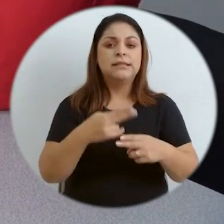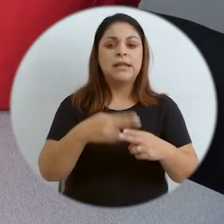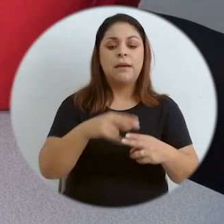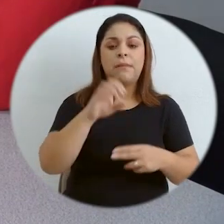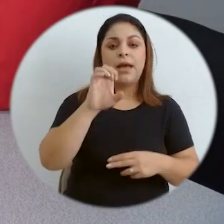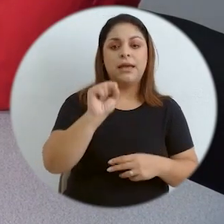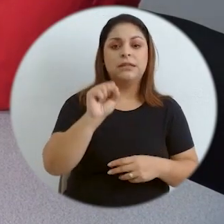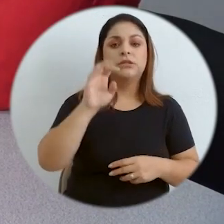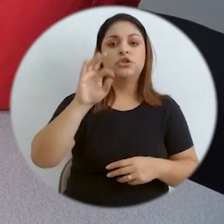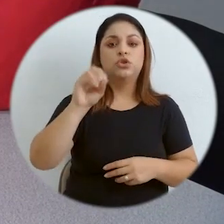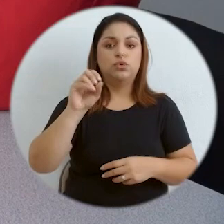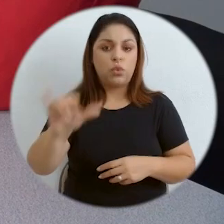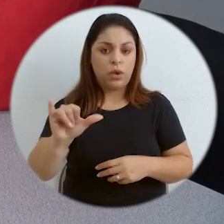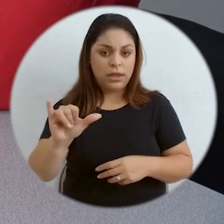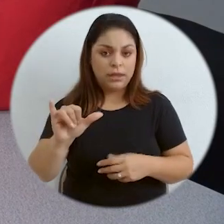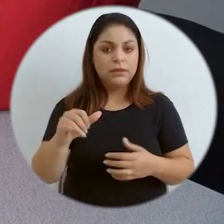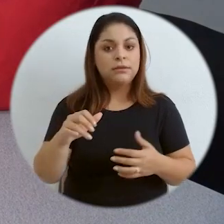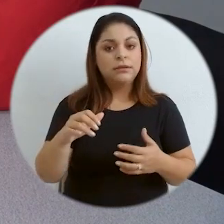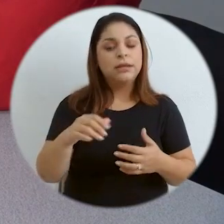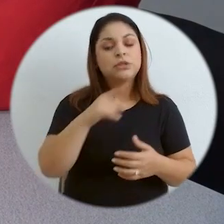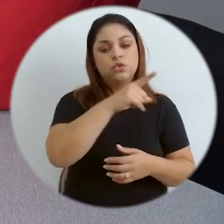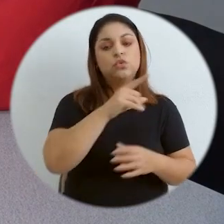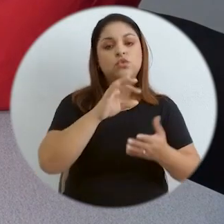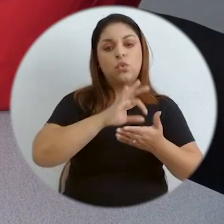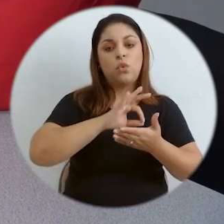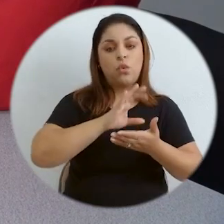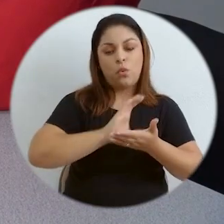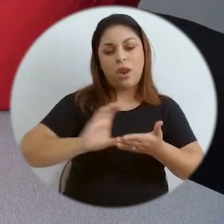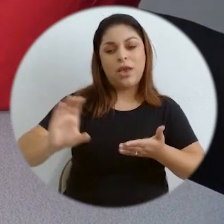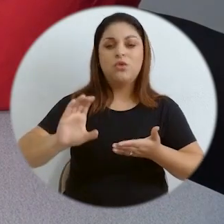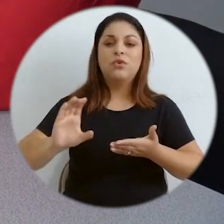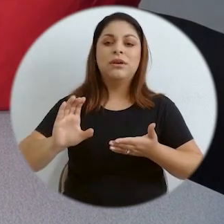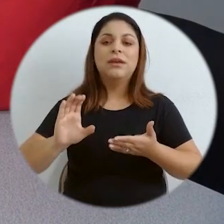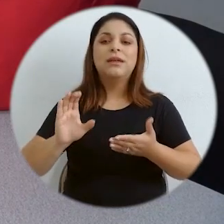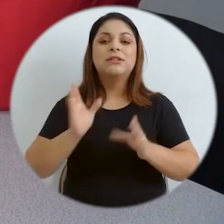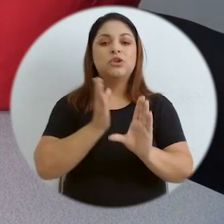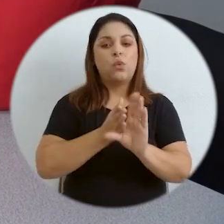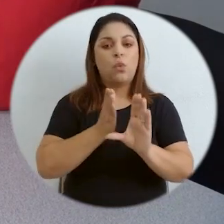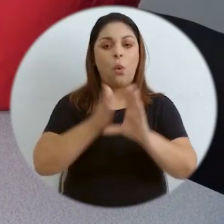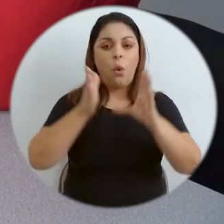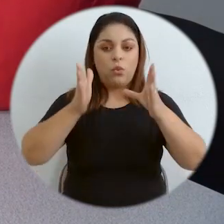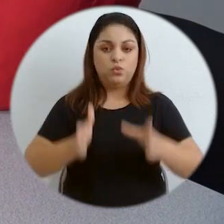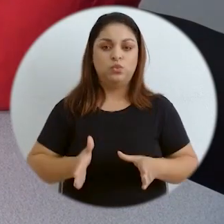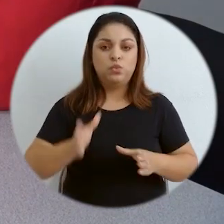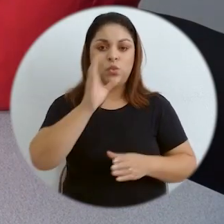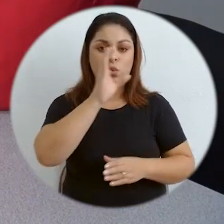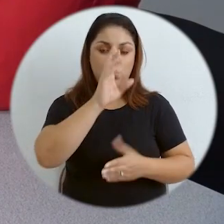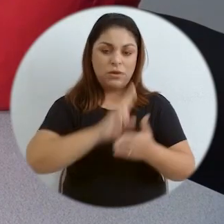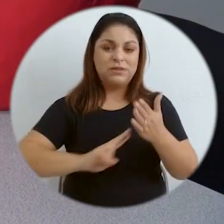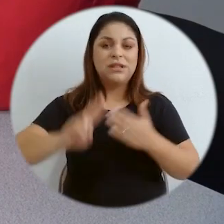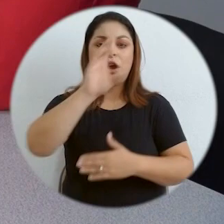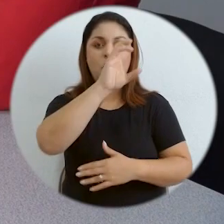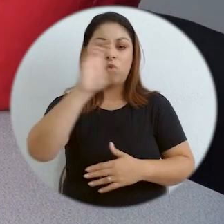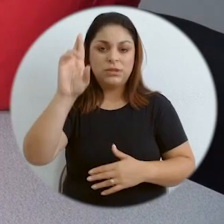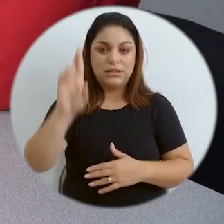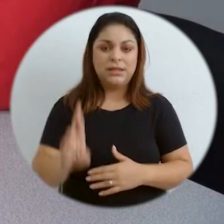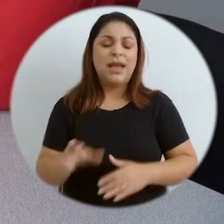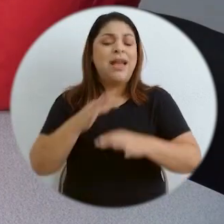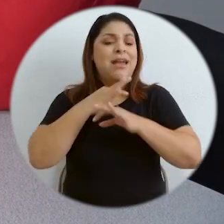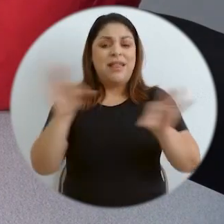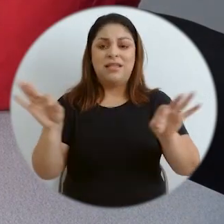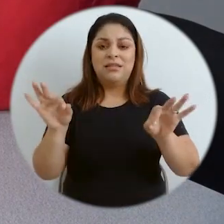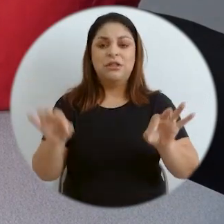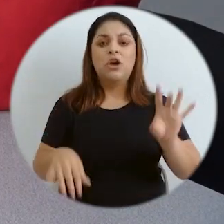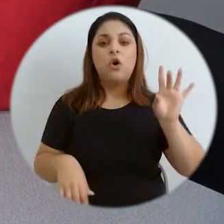del Colegio Profesional de Psicólogos de Costa Rica. Es una línea gratuita. El horario es de 8 a